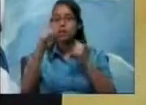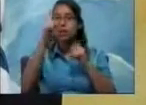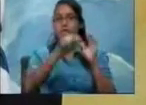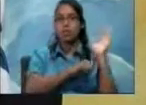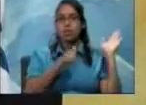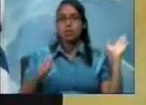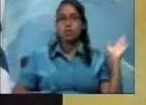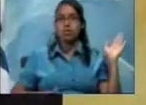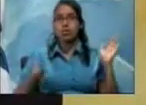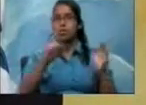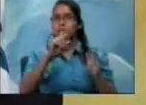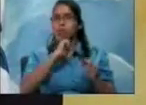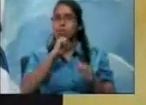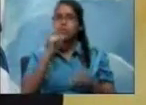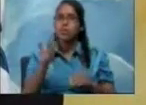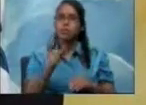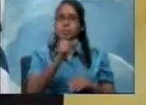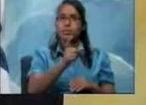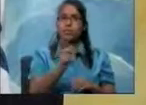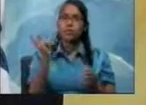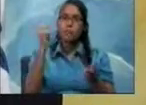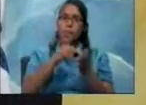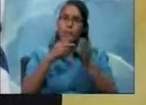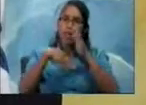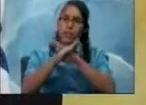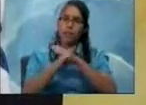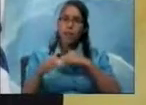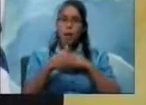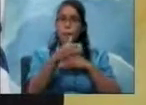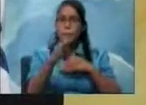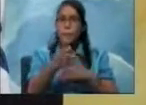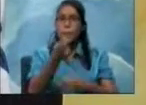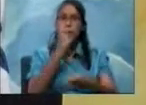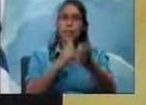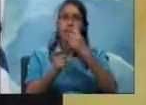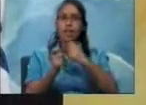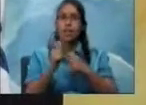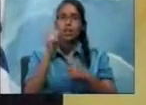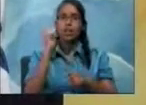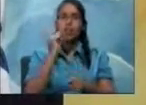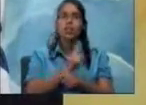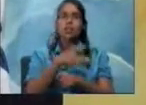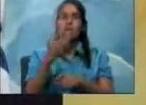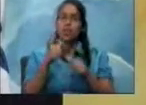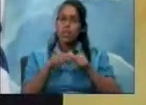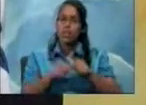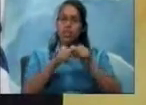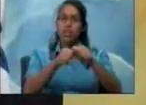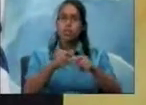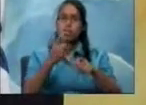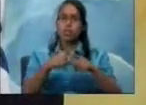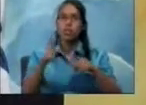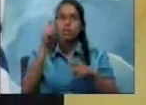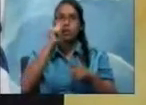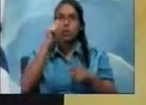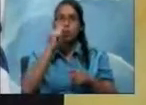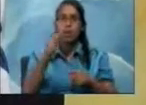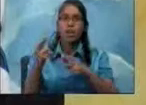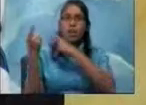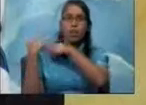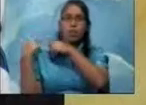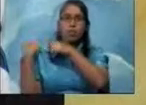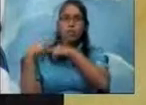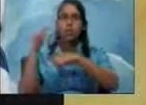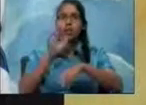no era una persona que fuera a ir a pescar y no tan solo la de Pedro sino también lo que la siguieron pero Pedro era responsable porque